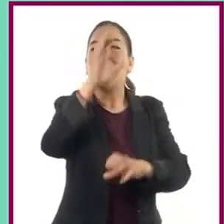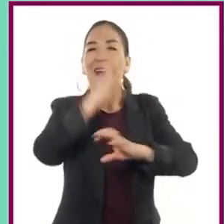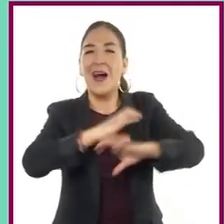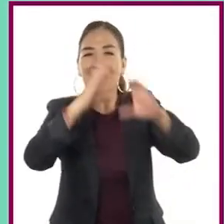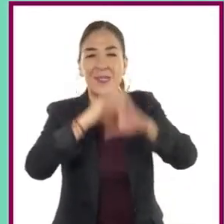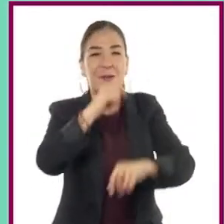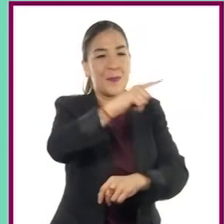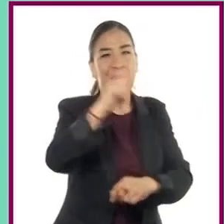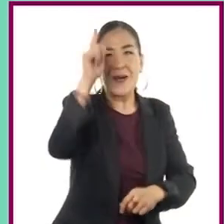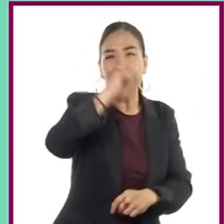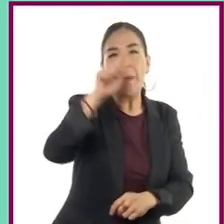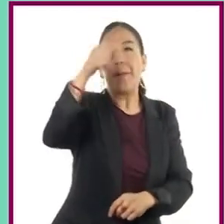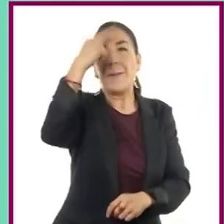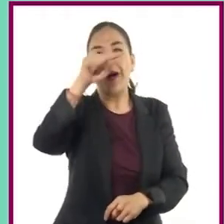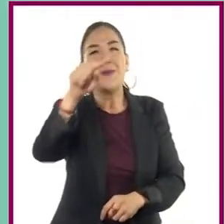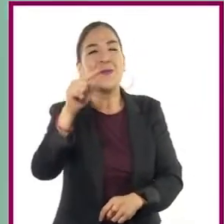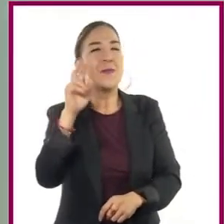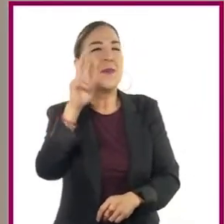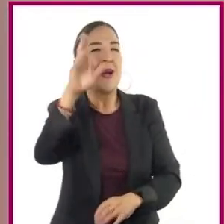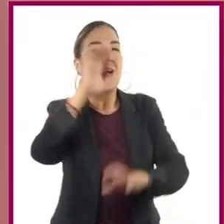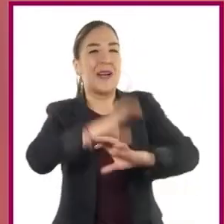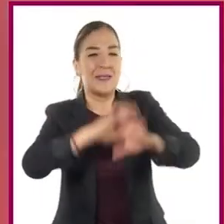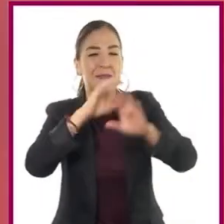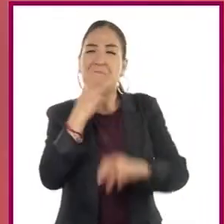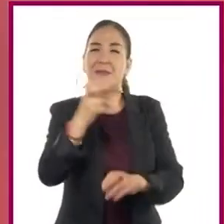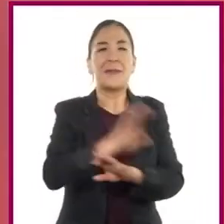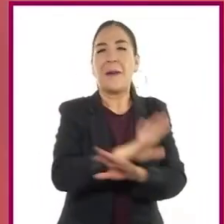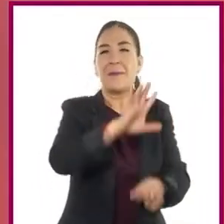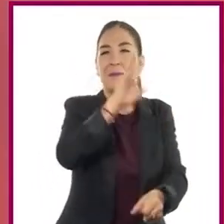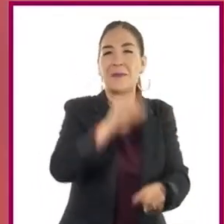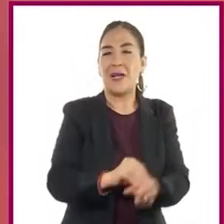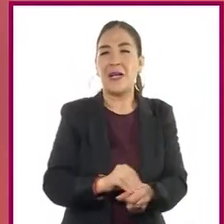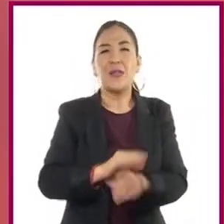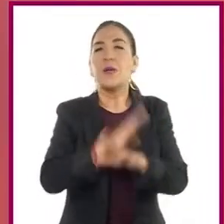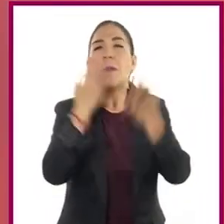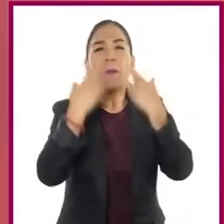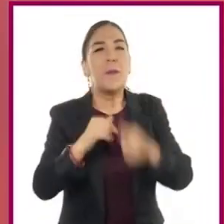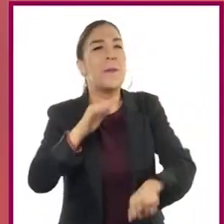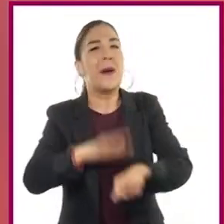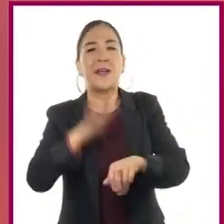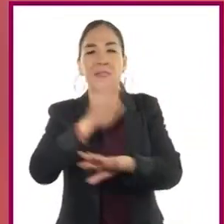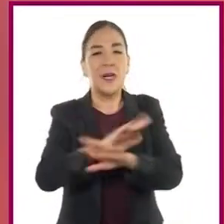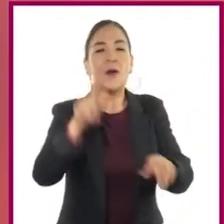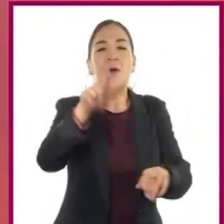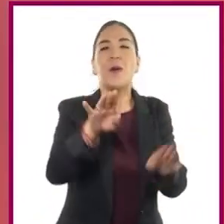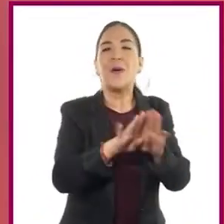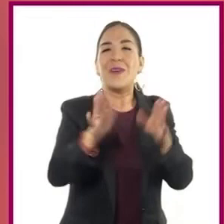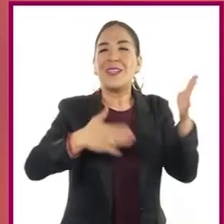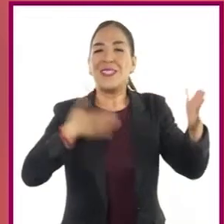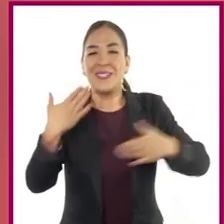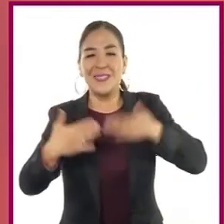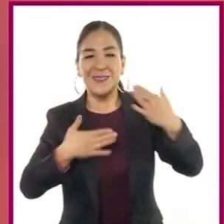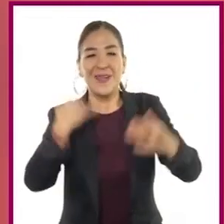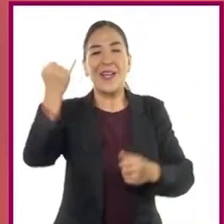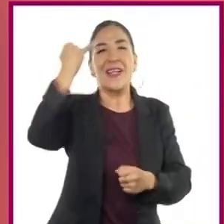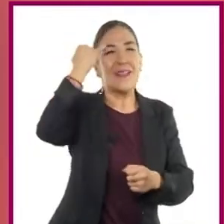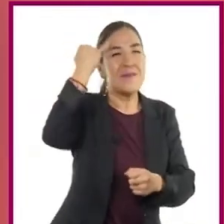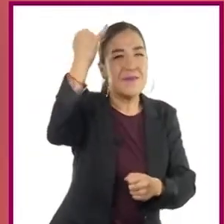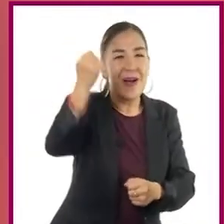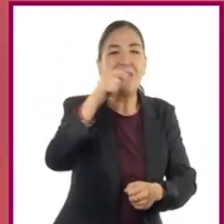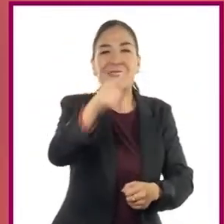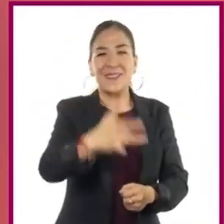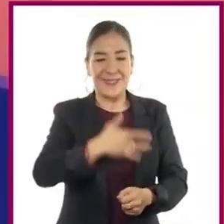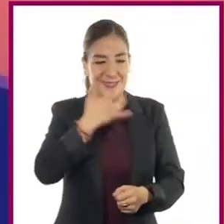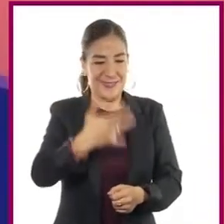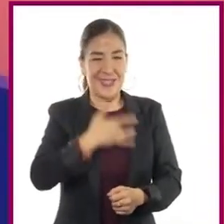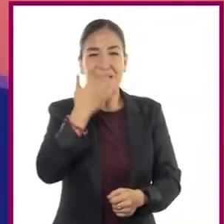la lectura del poema? Solo eso, no hay más. Solo disfrutar, imaginar y sentir